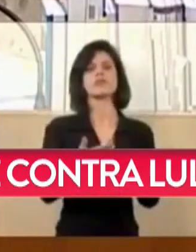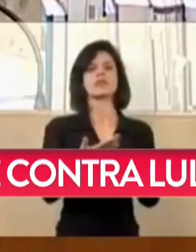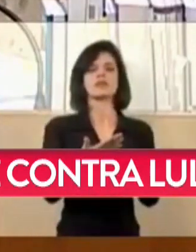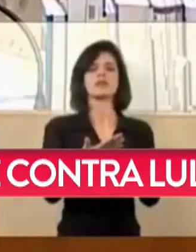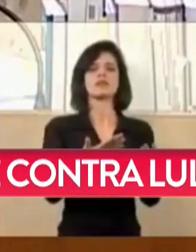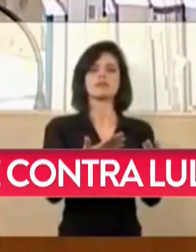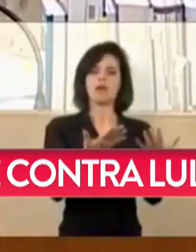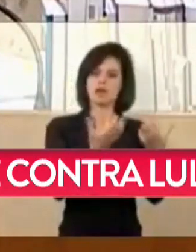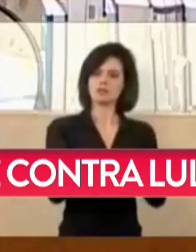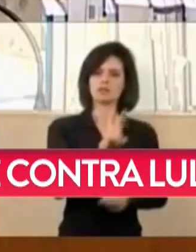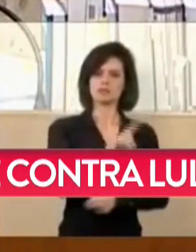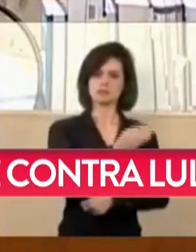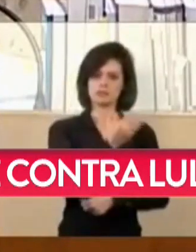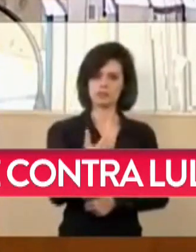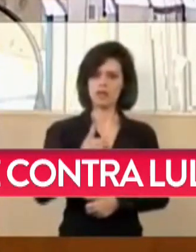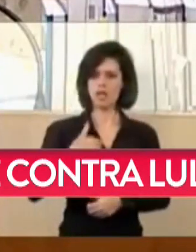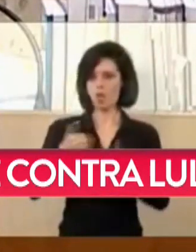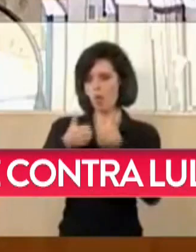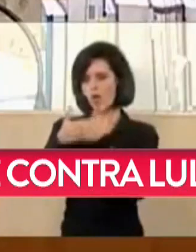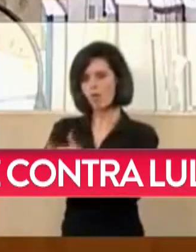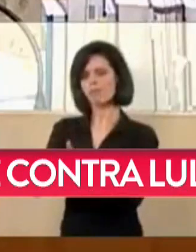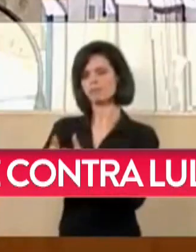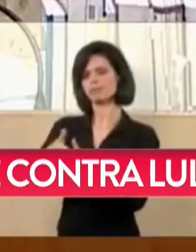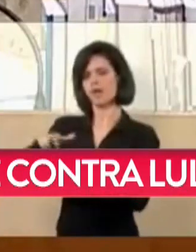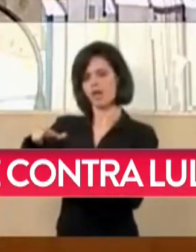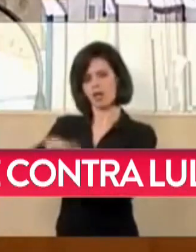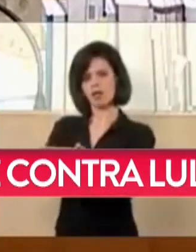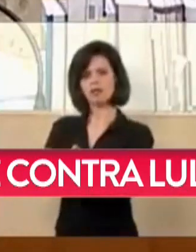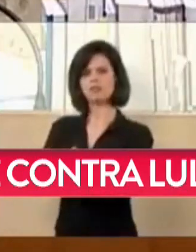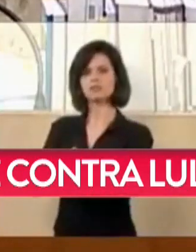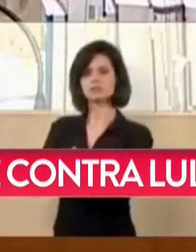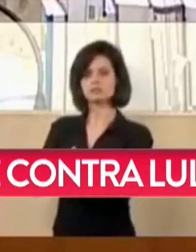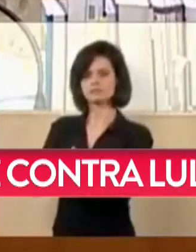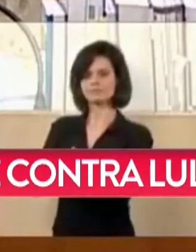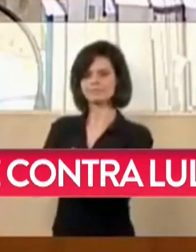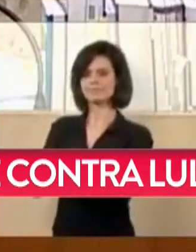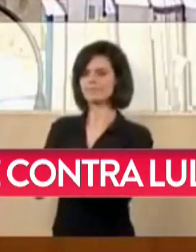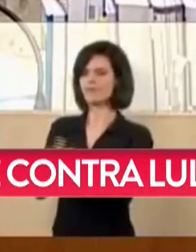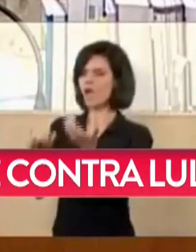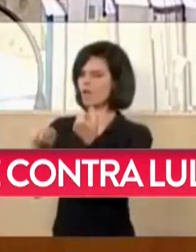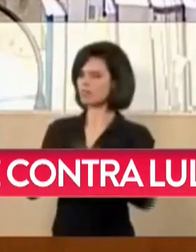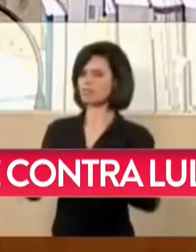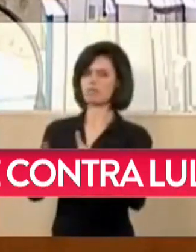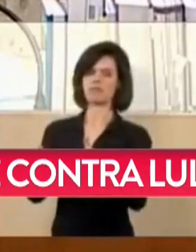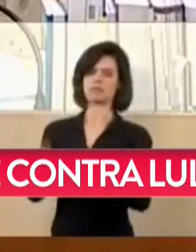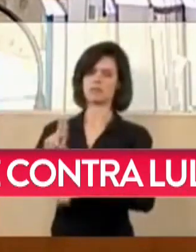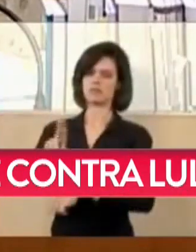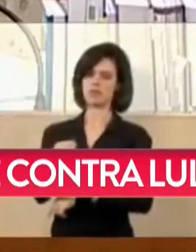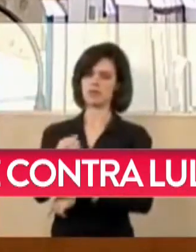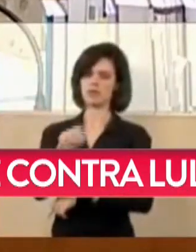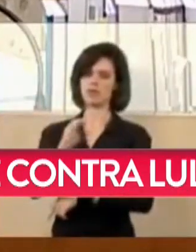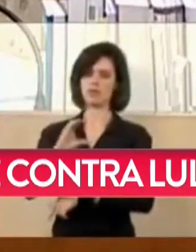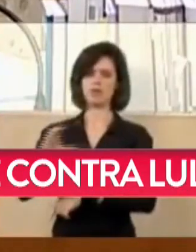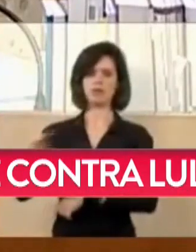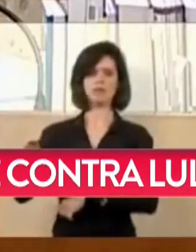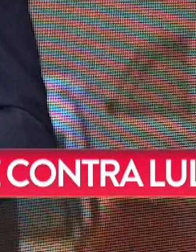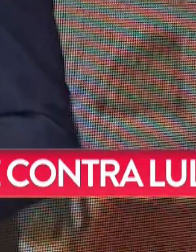y acompañó al autor para también de negar a orden planchada